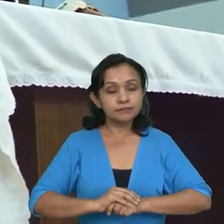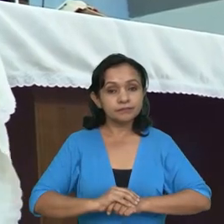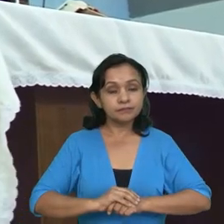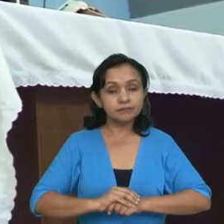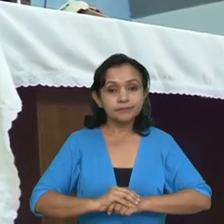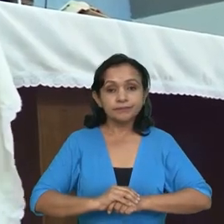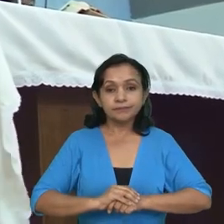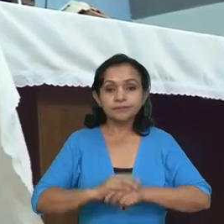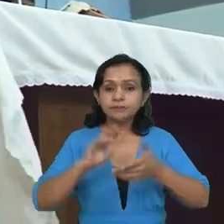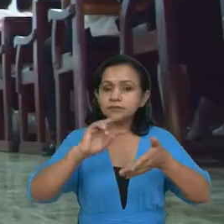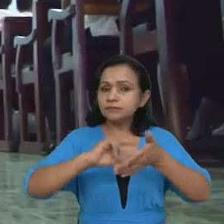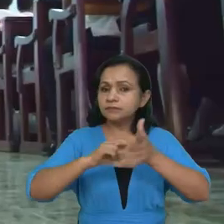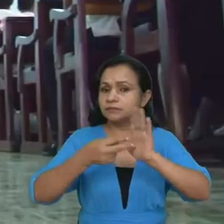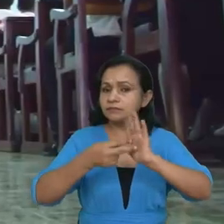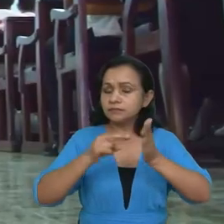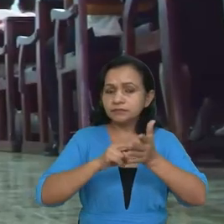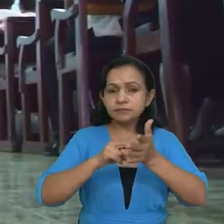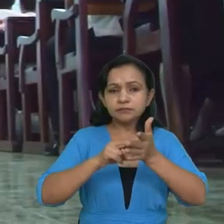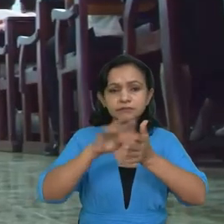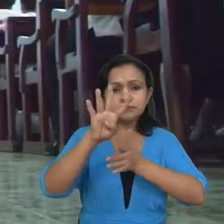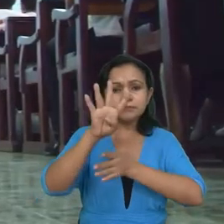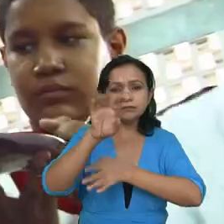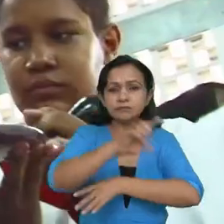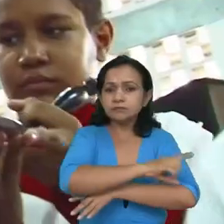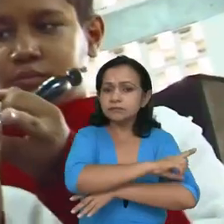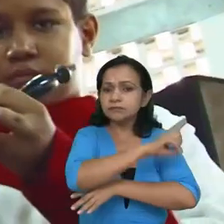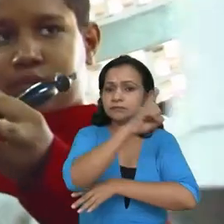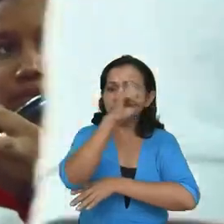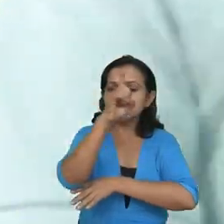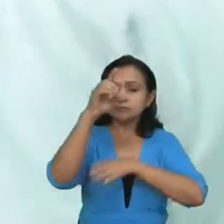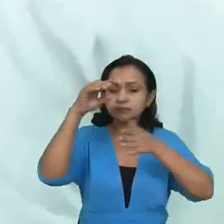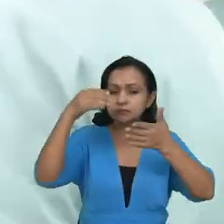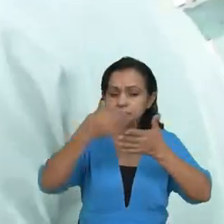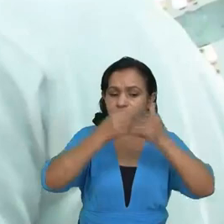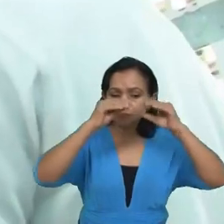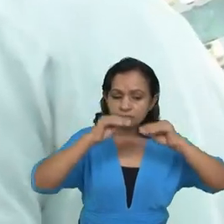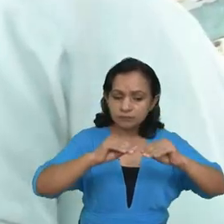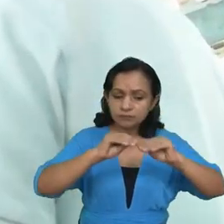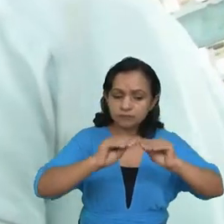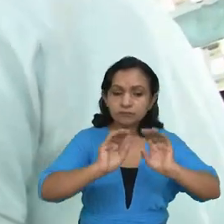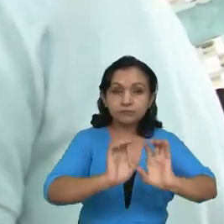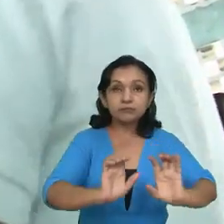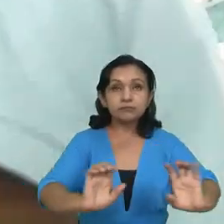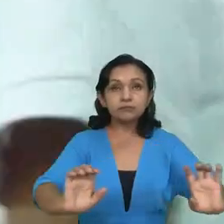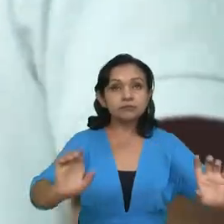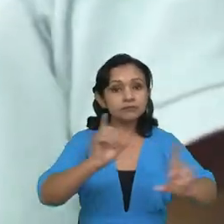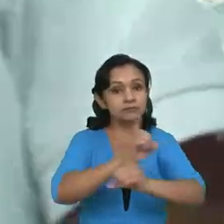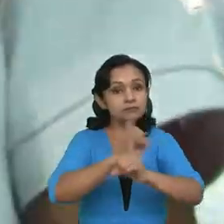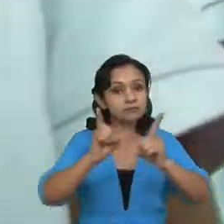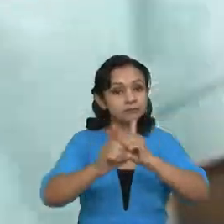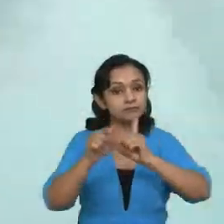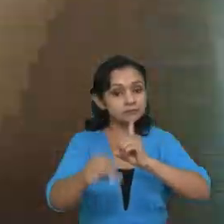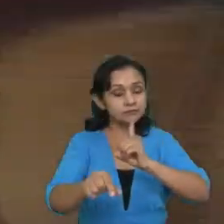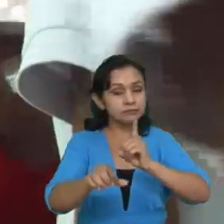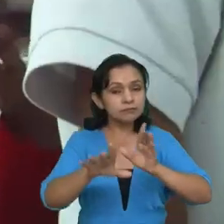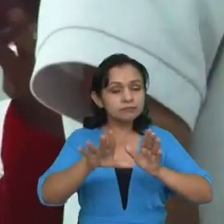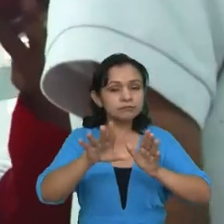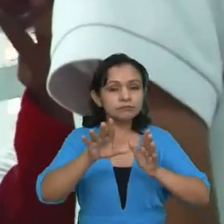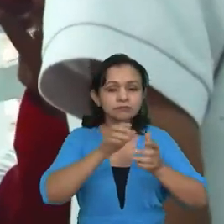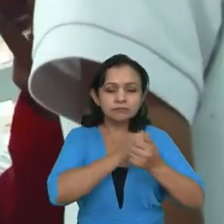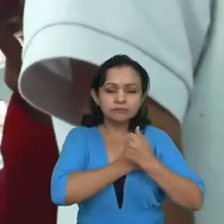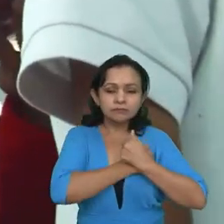el significado de la cuaresma es transmitido a las nuevas generaciones que deben cosechar y albergar el amor al prójimo